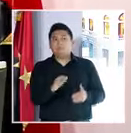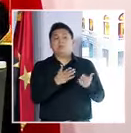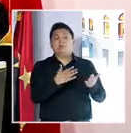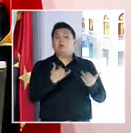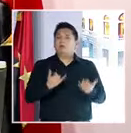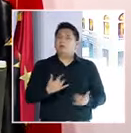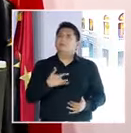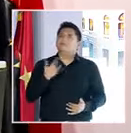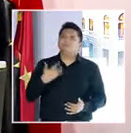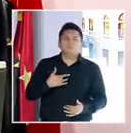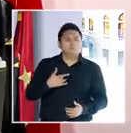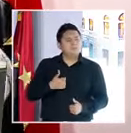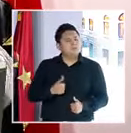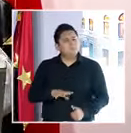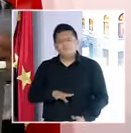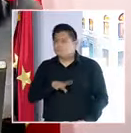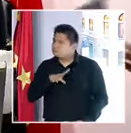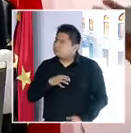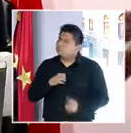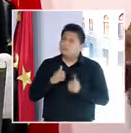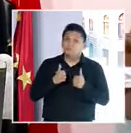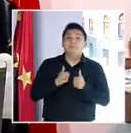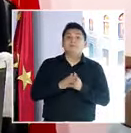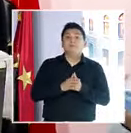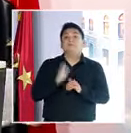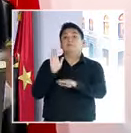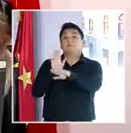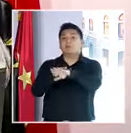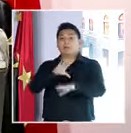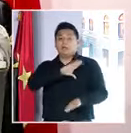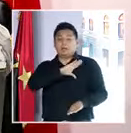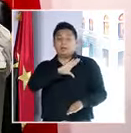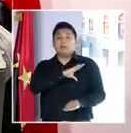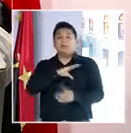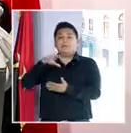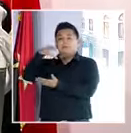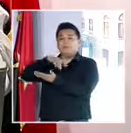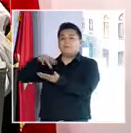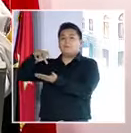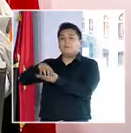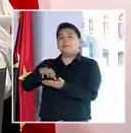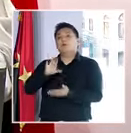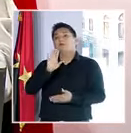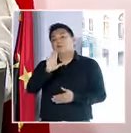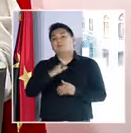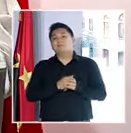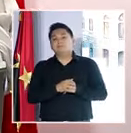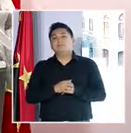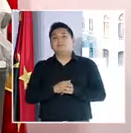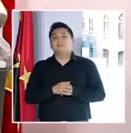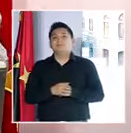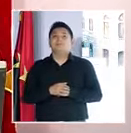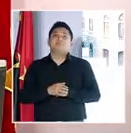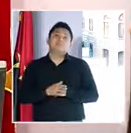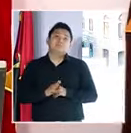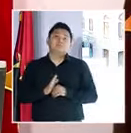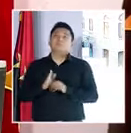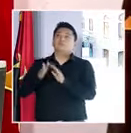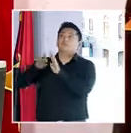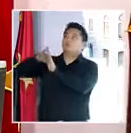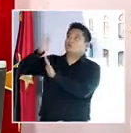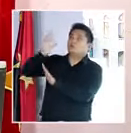nos sentimos muy orgullosos. Señor alcalde de Villa del Rosario, A usted la fortuna, Dios